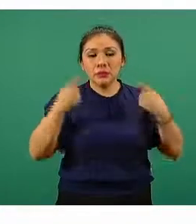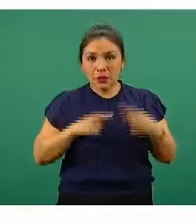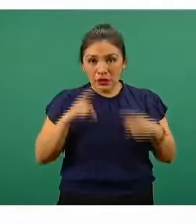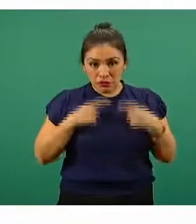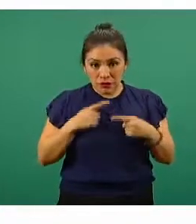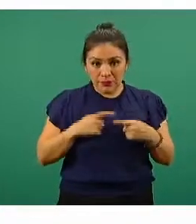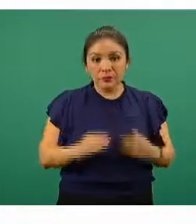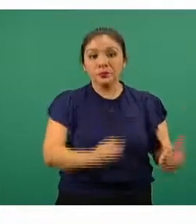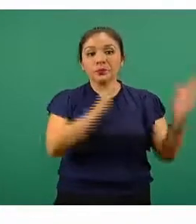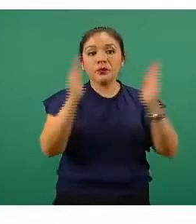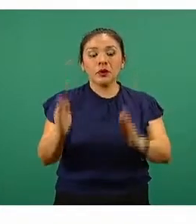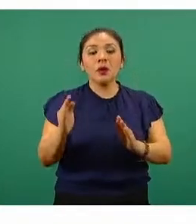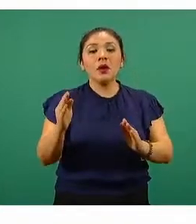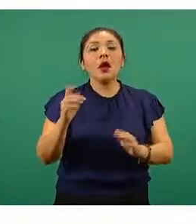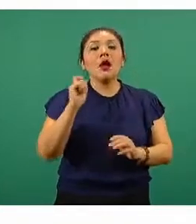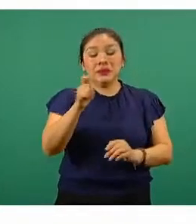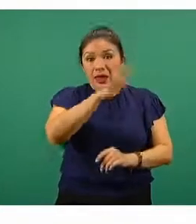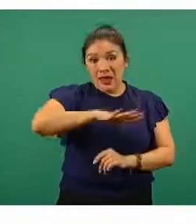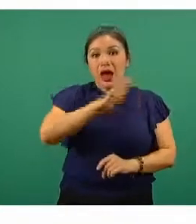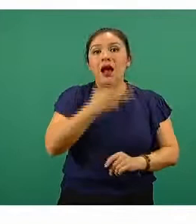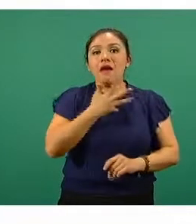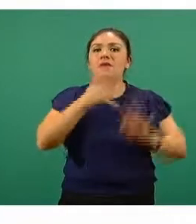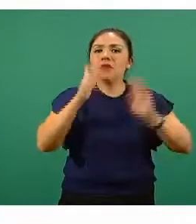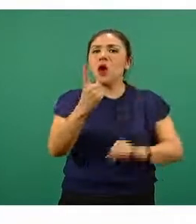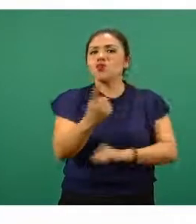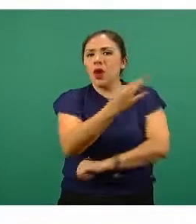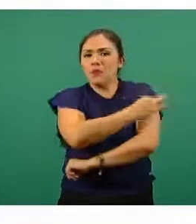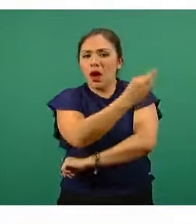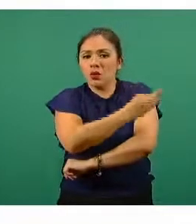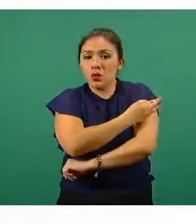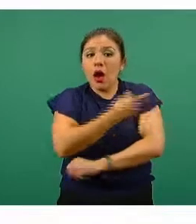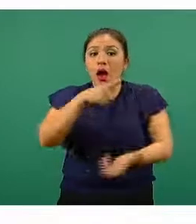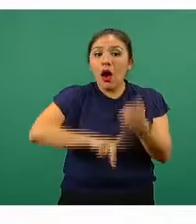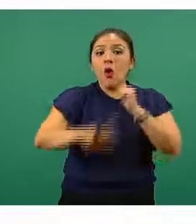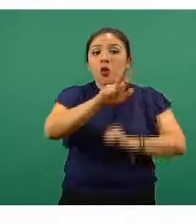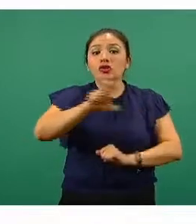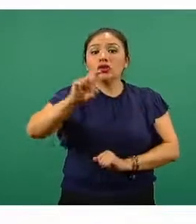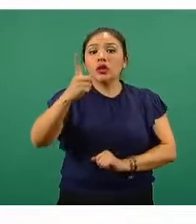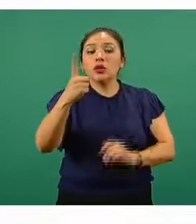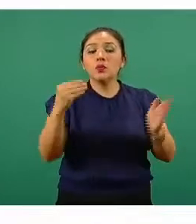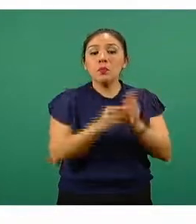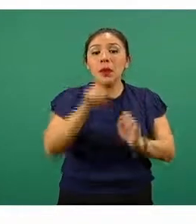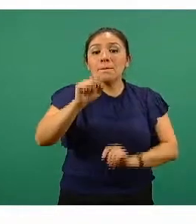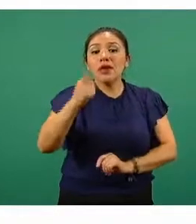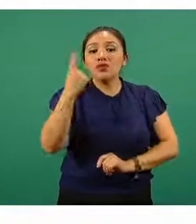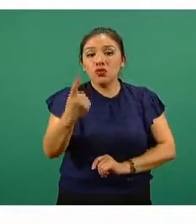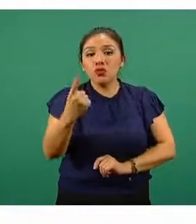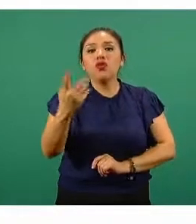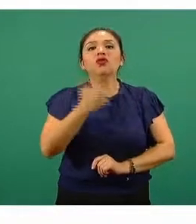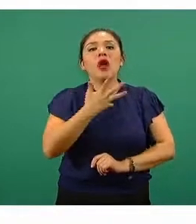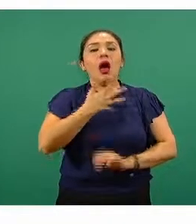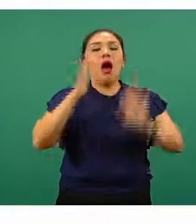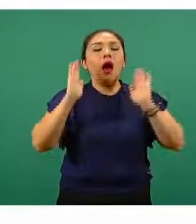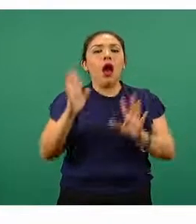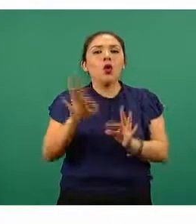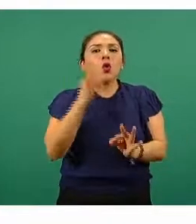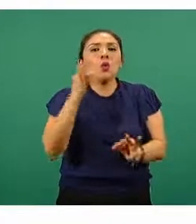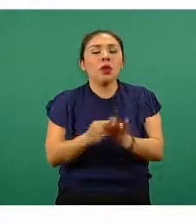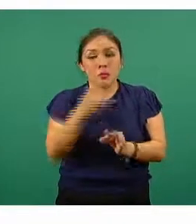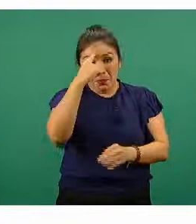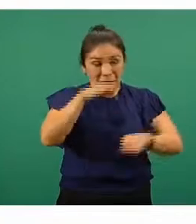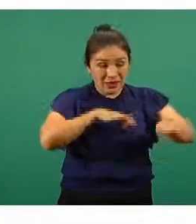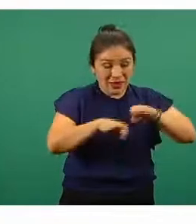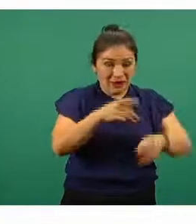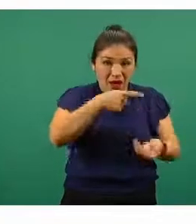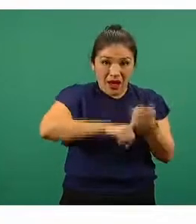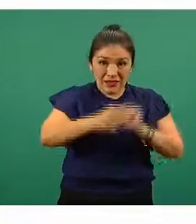994.746 personas que han recibido una vacuna, de las cuales 831.000 21 personas que trabajan